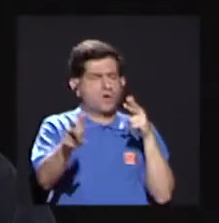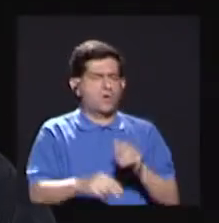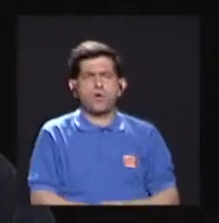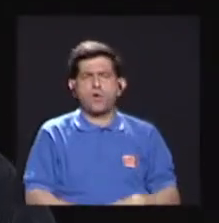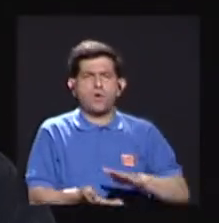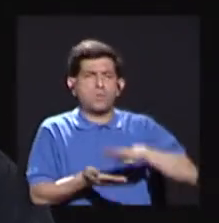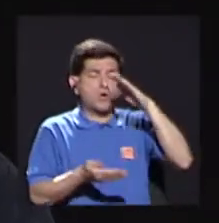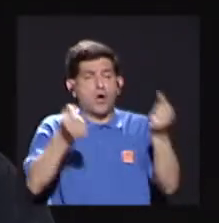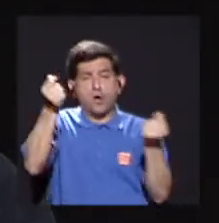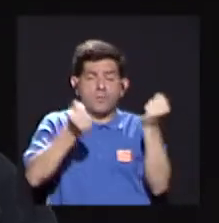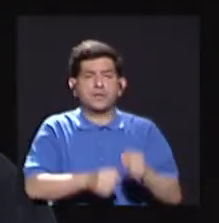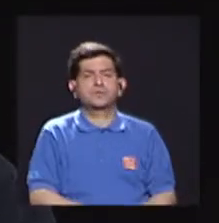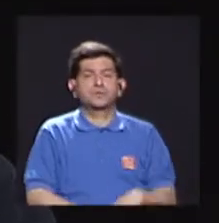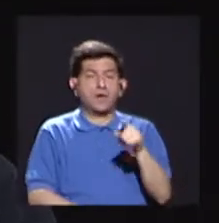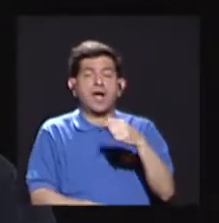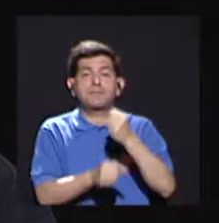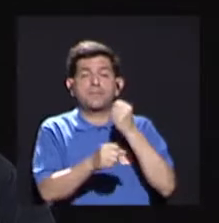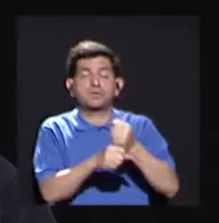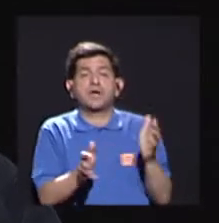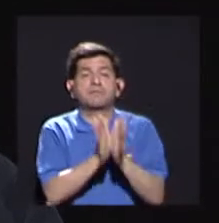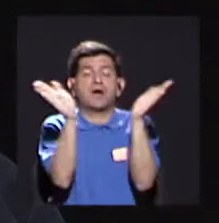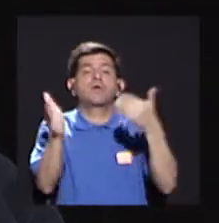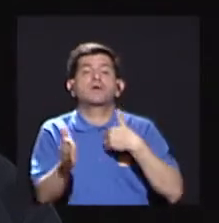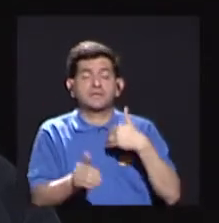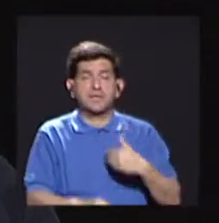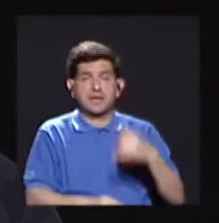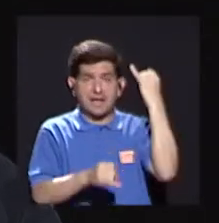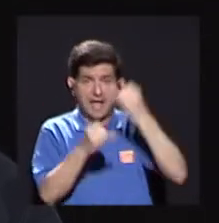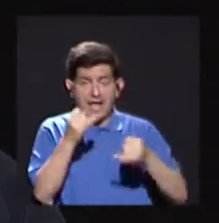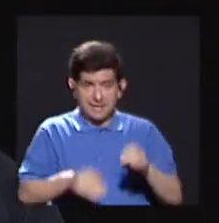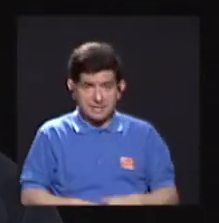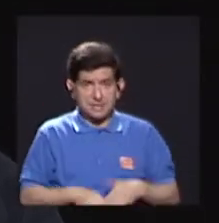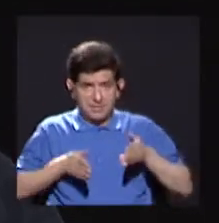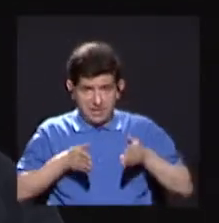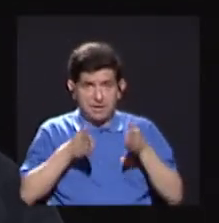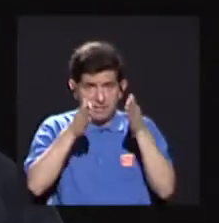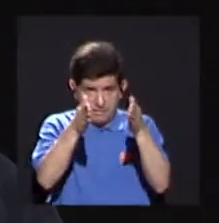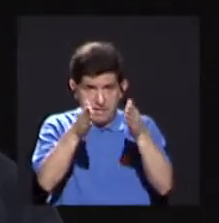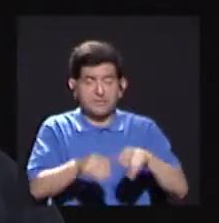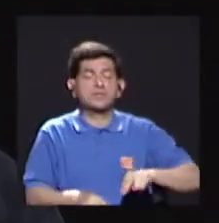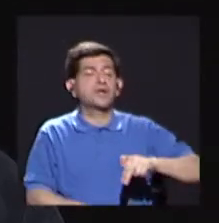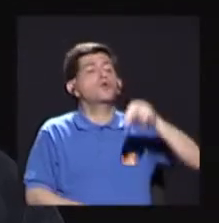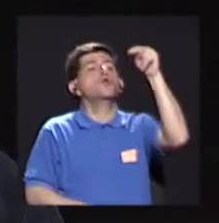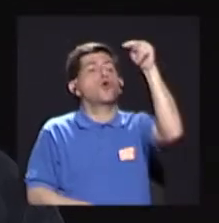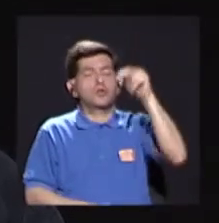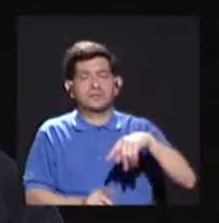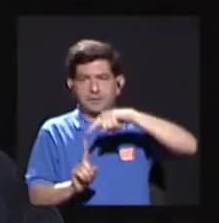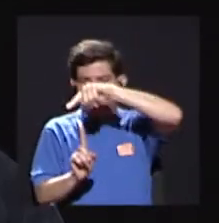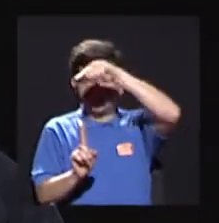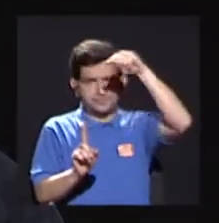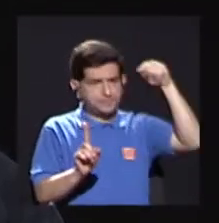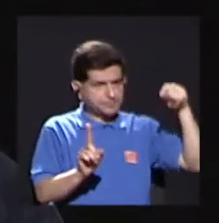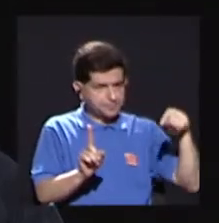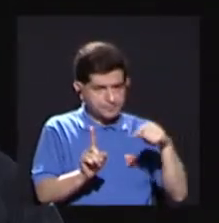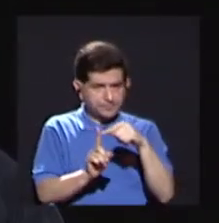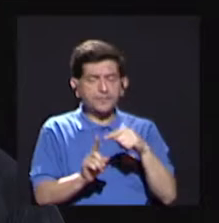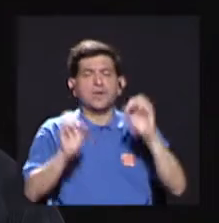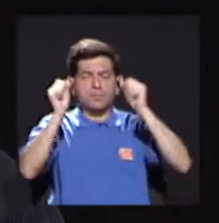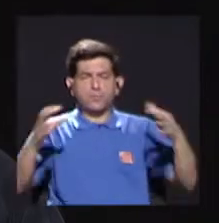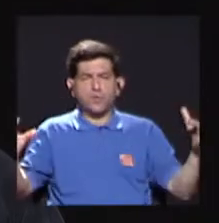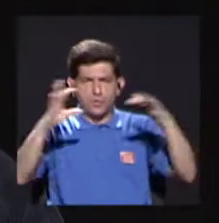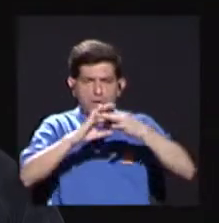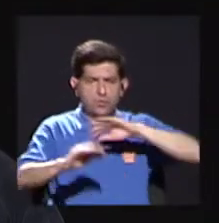del aumento de carlos sino por la cantidad de obra pública que tenemos hay que terminar el corredor norte para que finalmente se pueda pegar